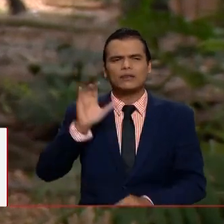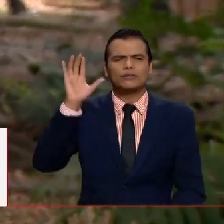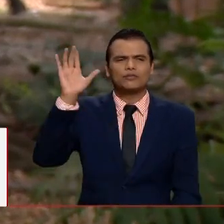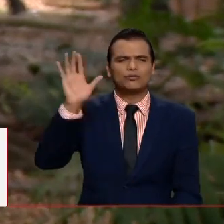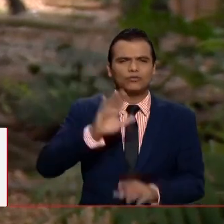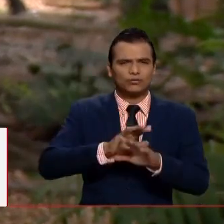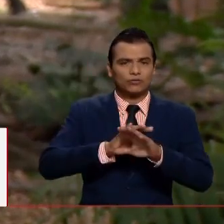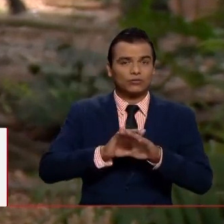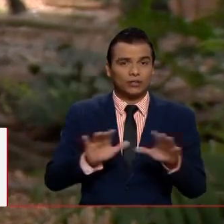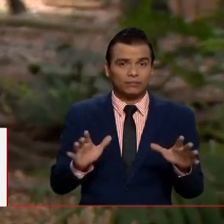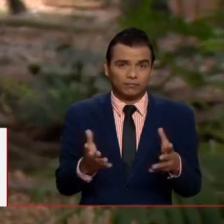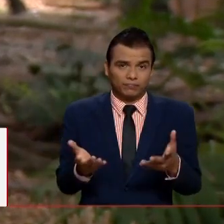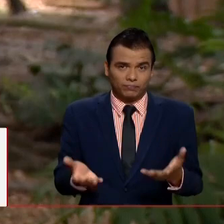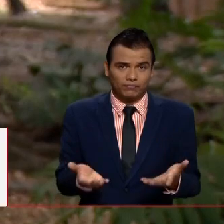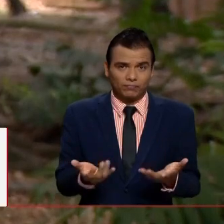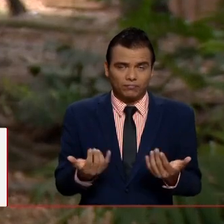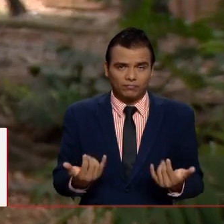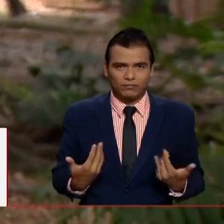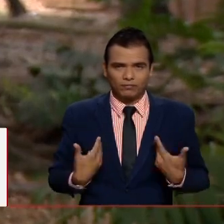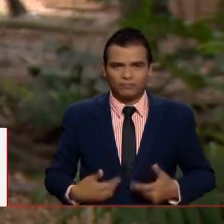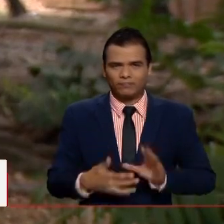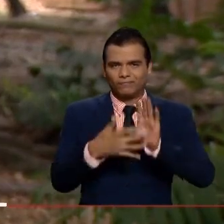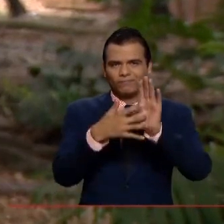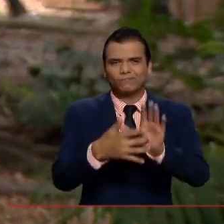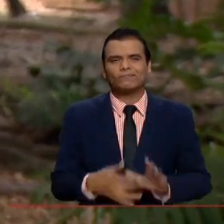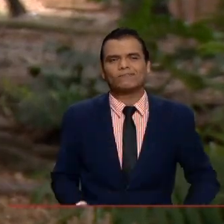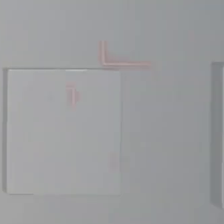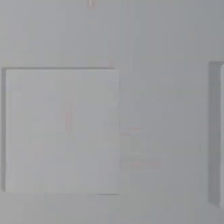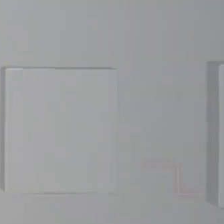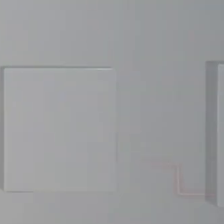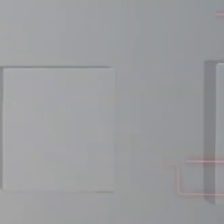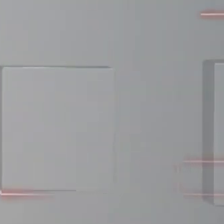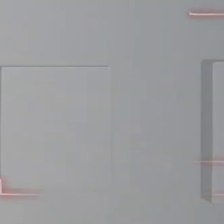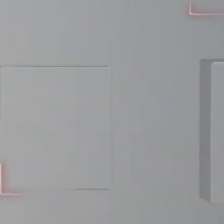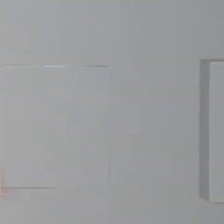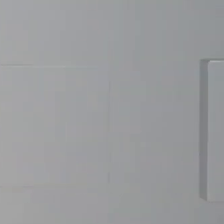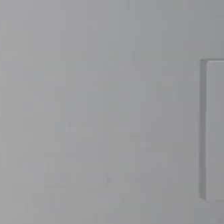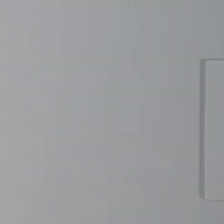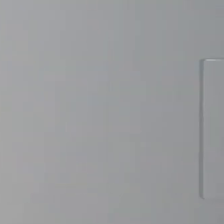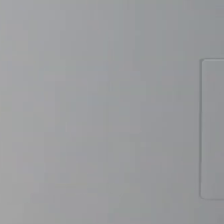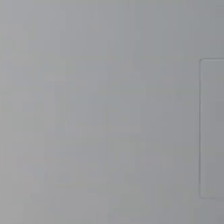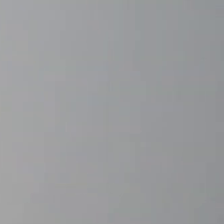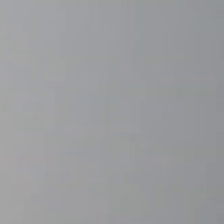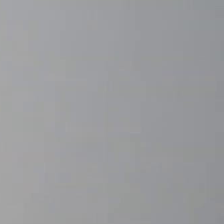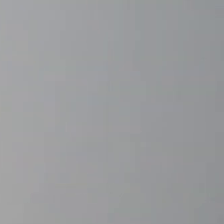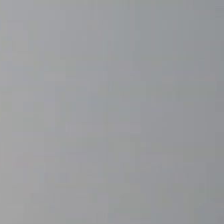la información desde el sur de Cali. Jaime Chávez, Telepacífico Noticias.